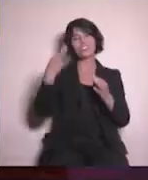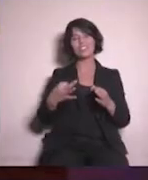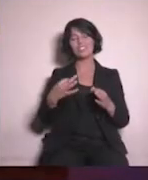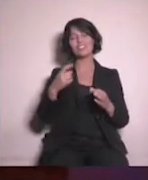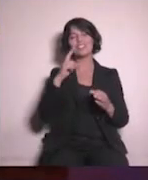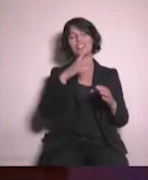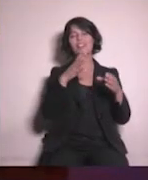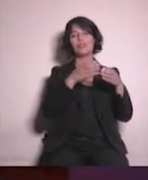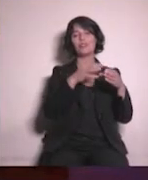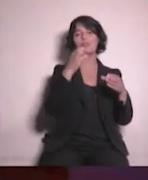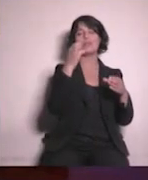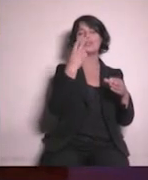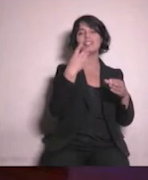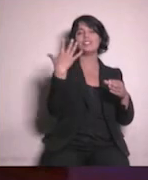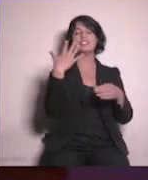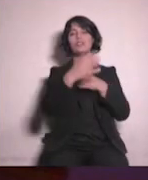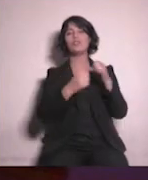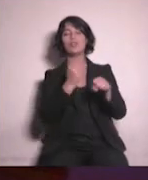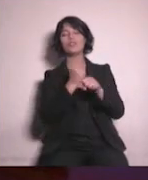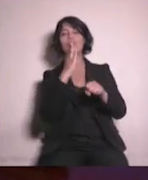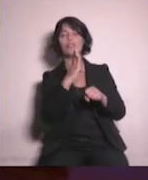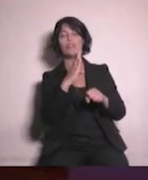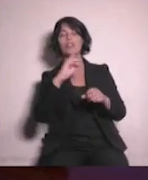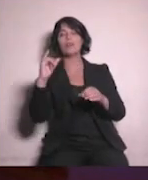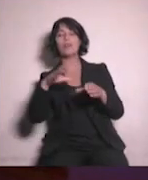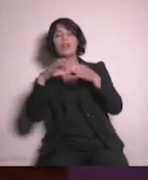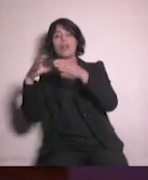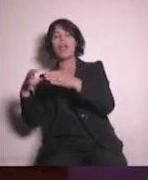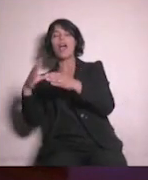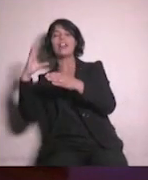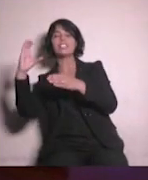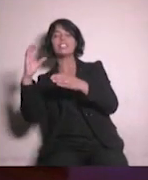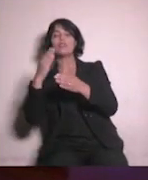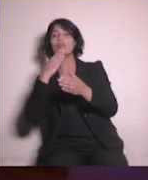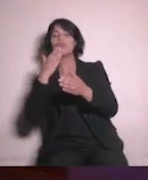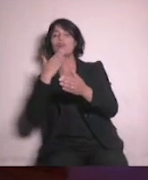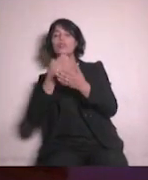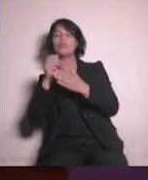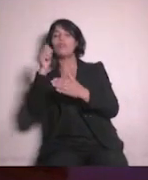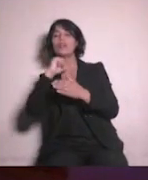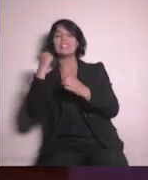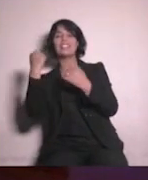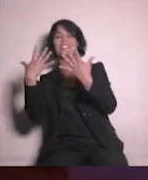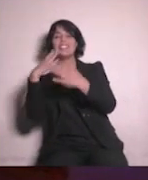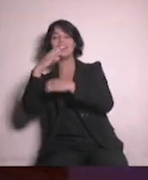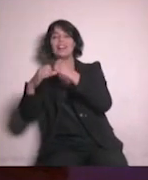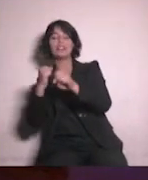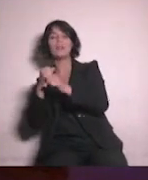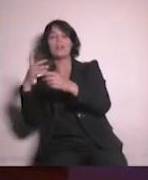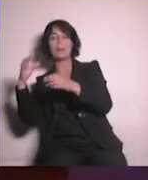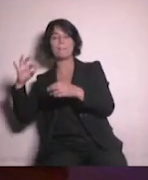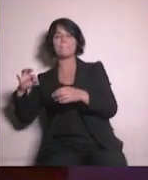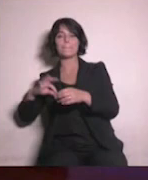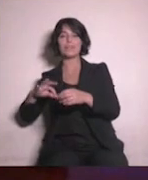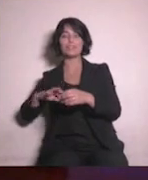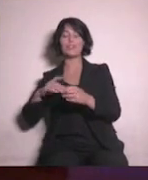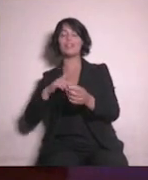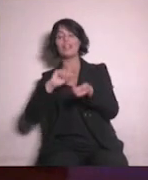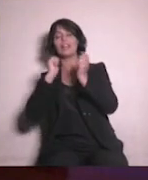el B, luego pasar al C y cuando faltan 10 años para la pensión, pasar al fondo